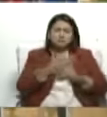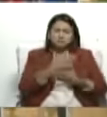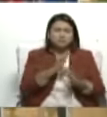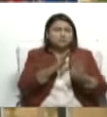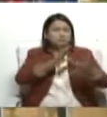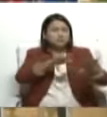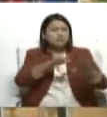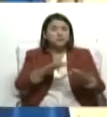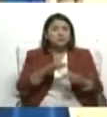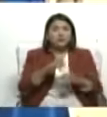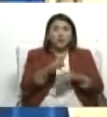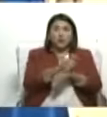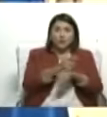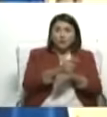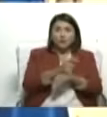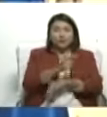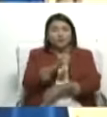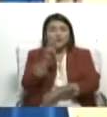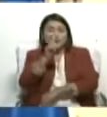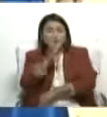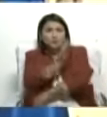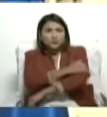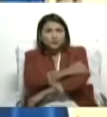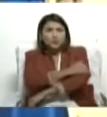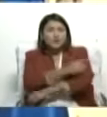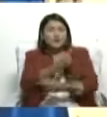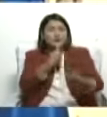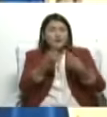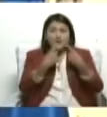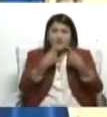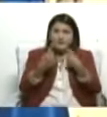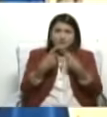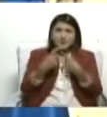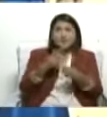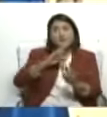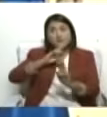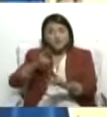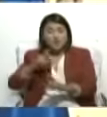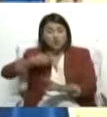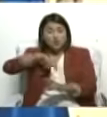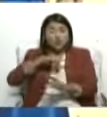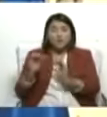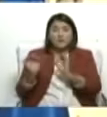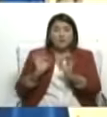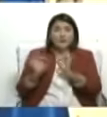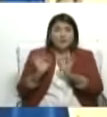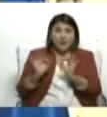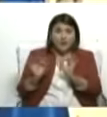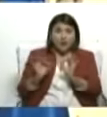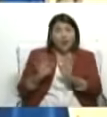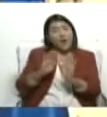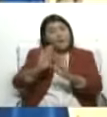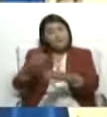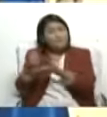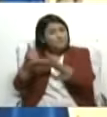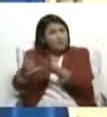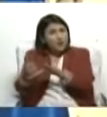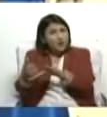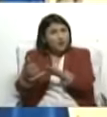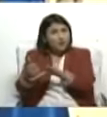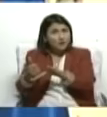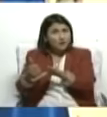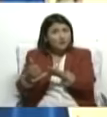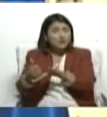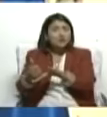el gobierno y la oposición de Venezuela, la respuesta es que estamos preparados de cooperar tanto